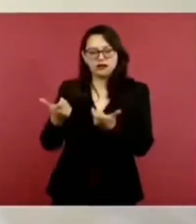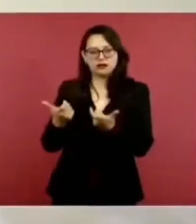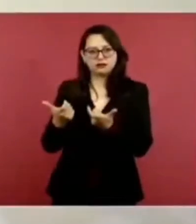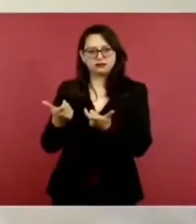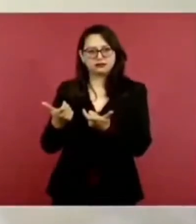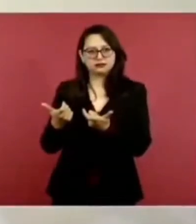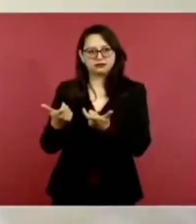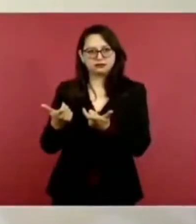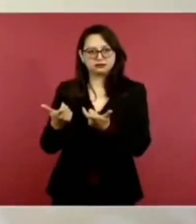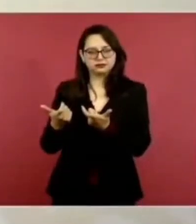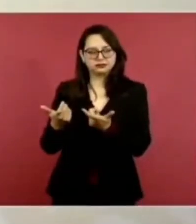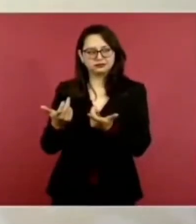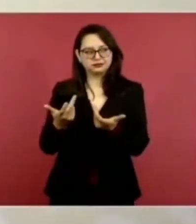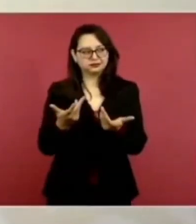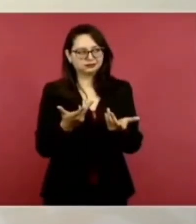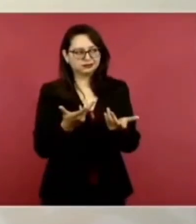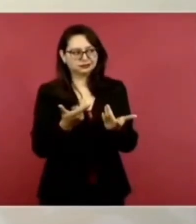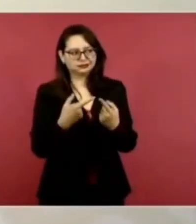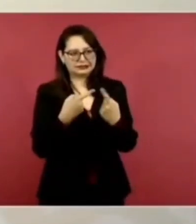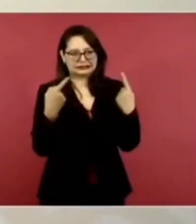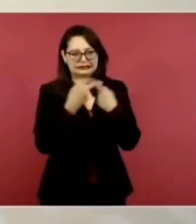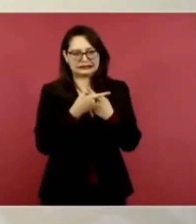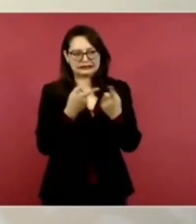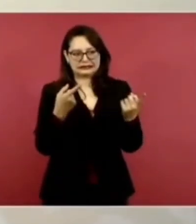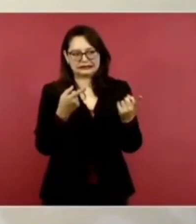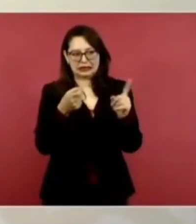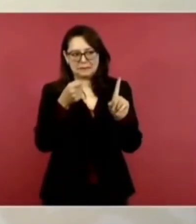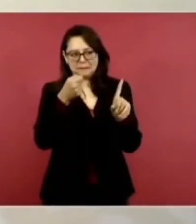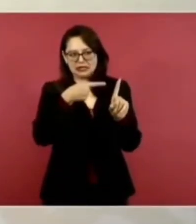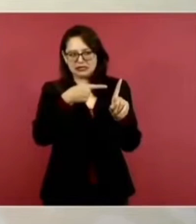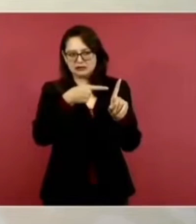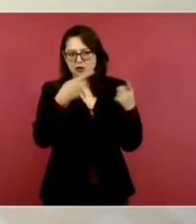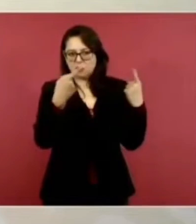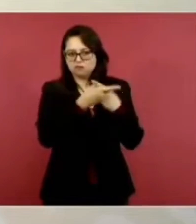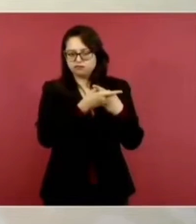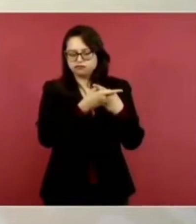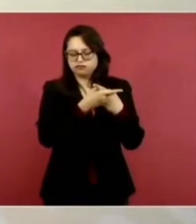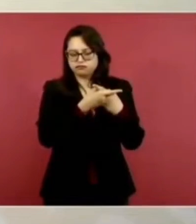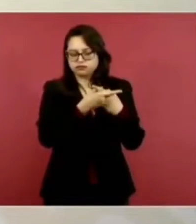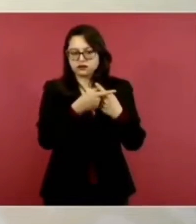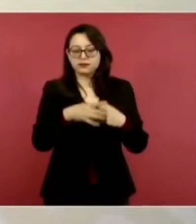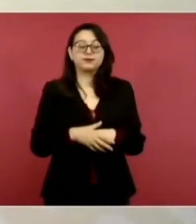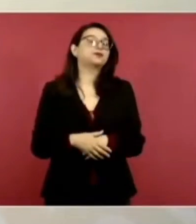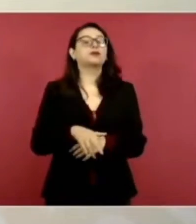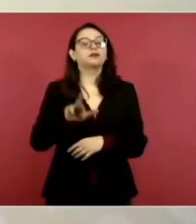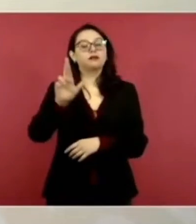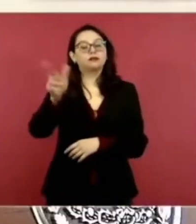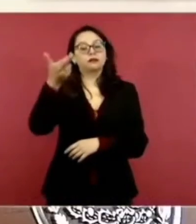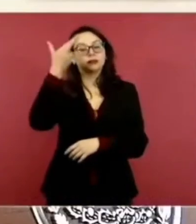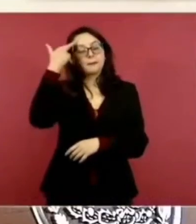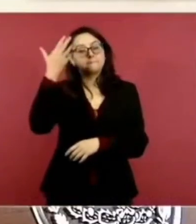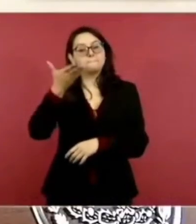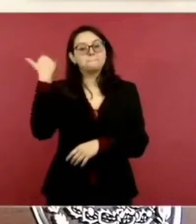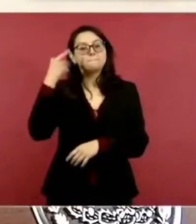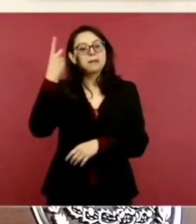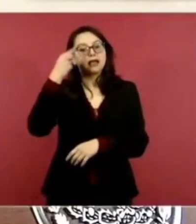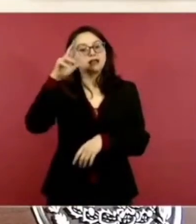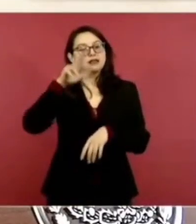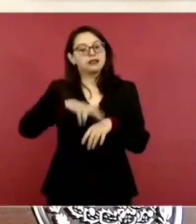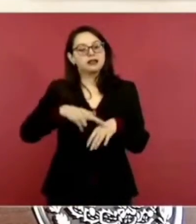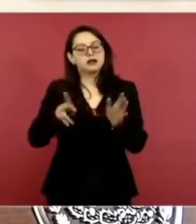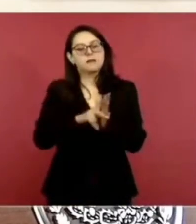en 12,000 millones de dólares y no pagaron un centavo de impuestos?